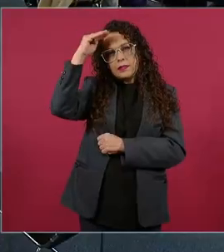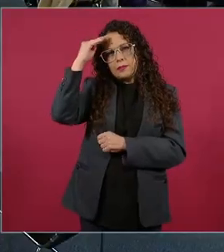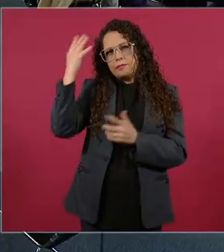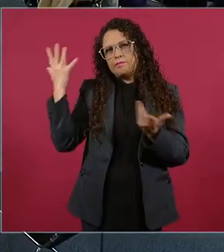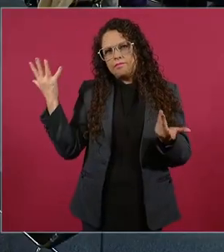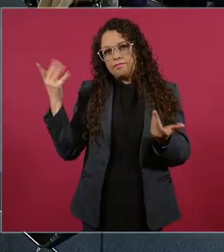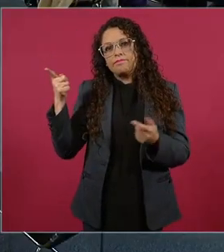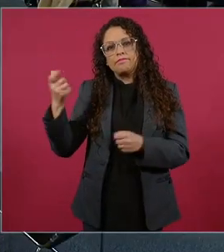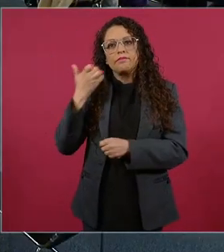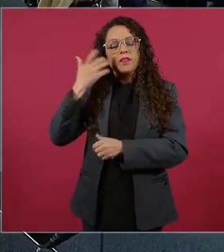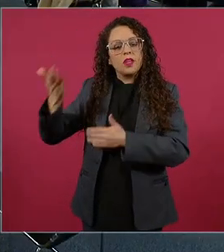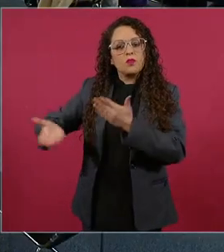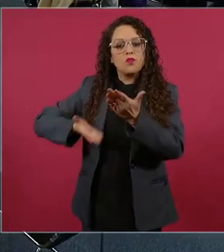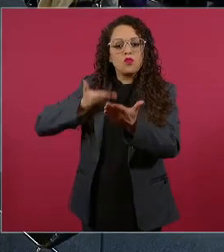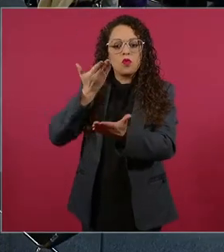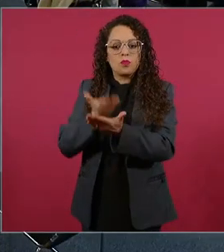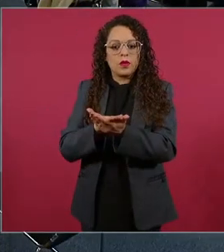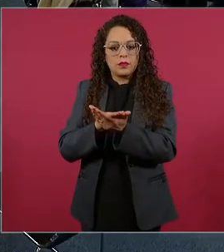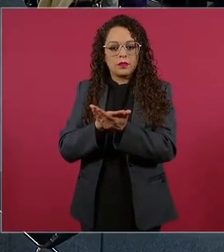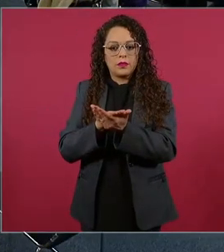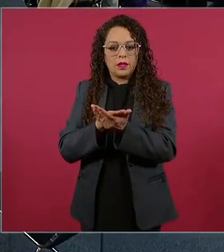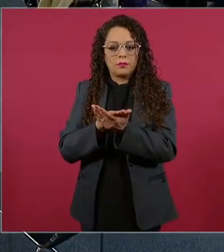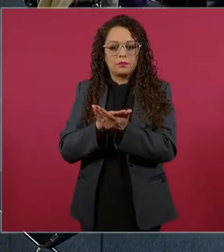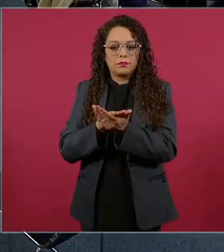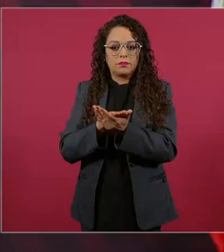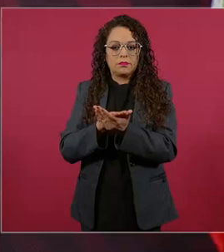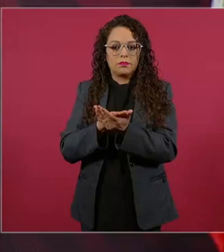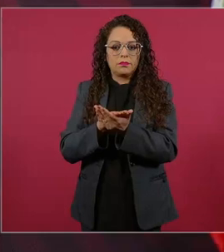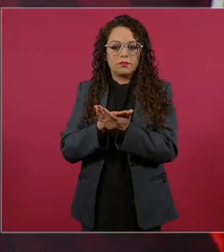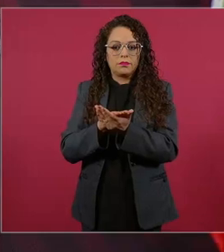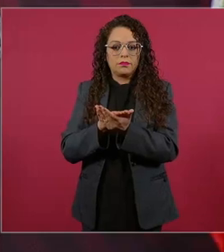ya lo vamos a inaugurar